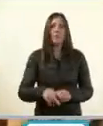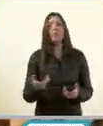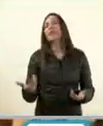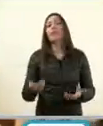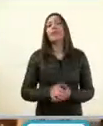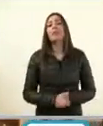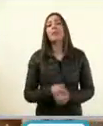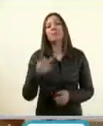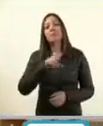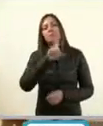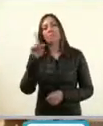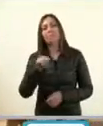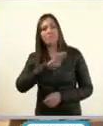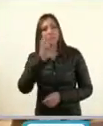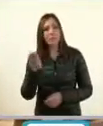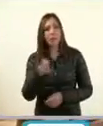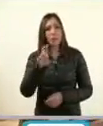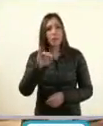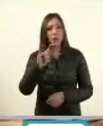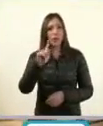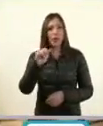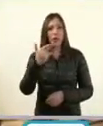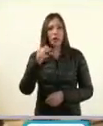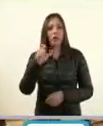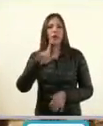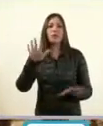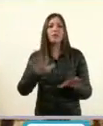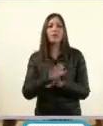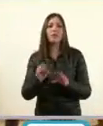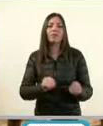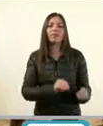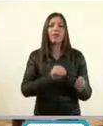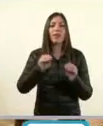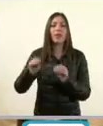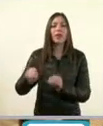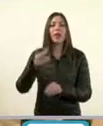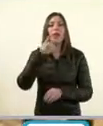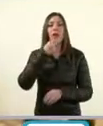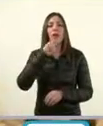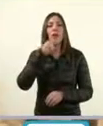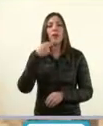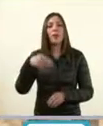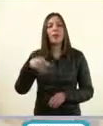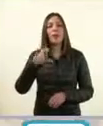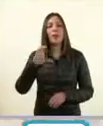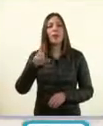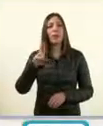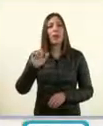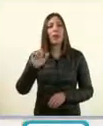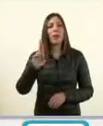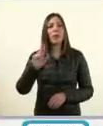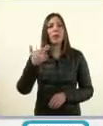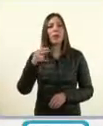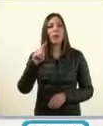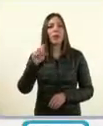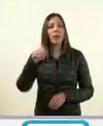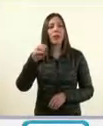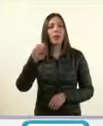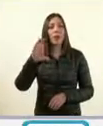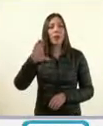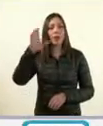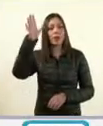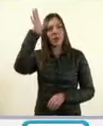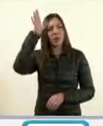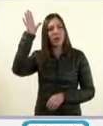Cuitláhuac y entonces lo viene a suceder el gran Cuauhtémoc. que se vivirá. Después él vino Cuauhtémoc. Sí, viene Cuauhtémoc, el cual vivirá después un año